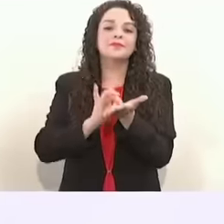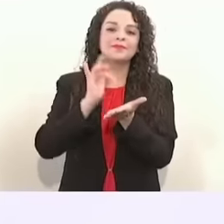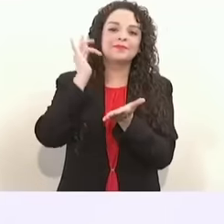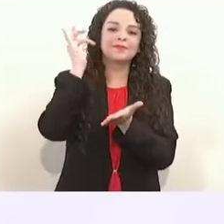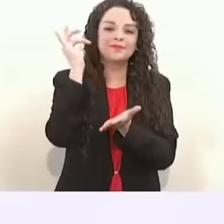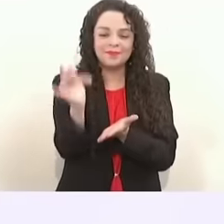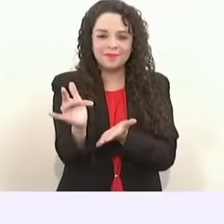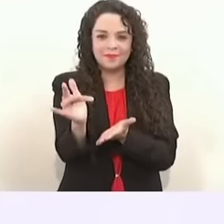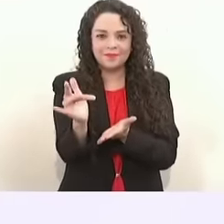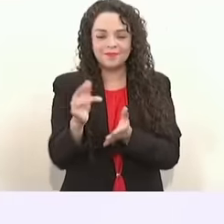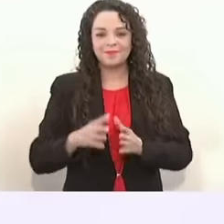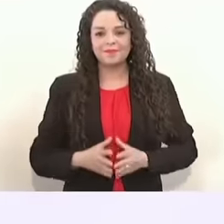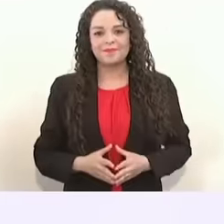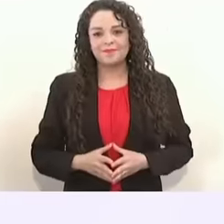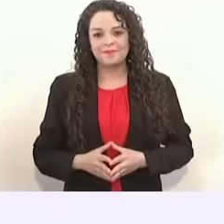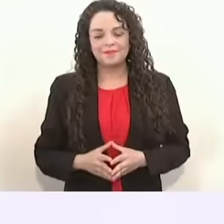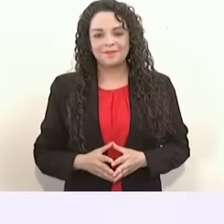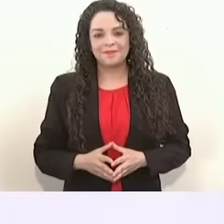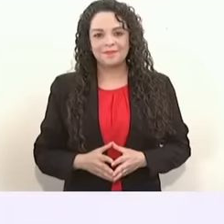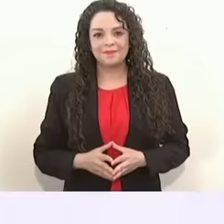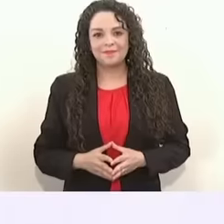Me da gusto,